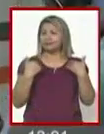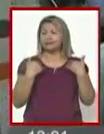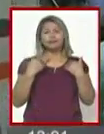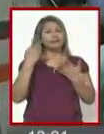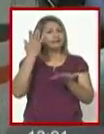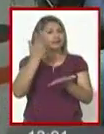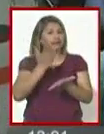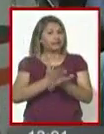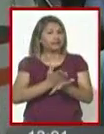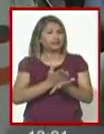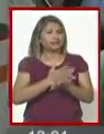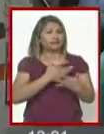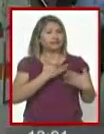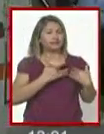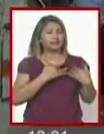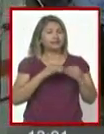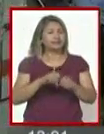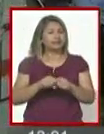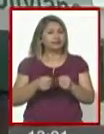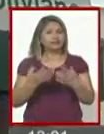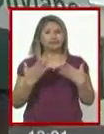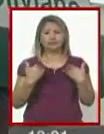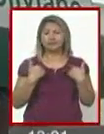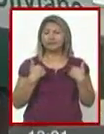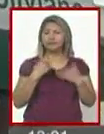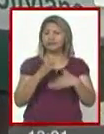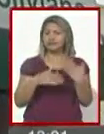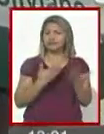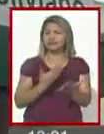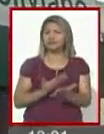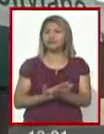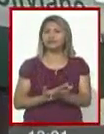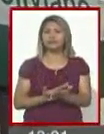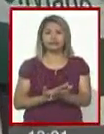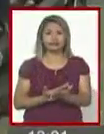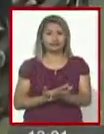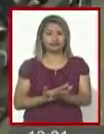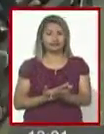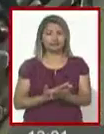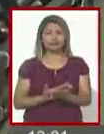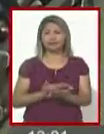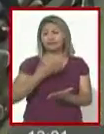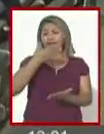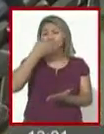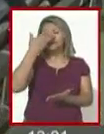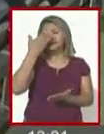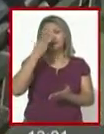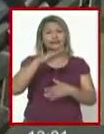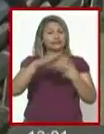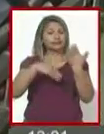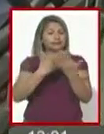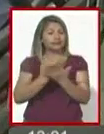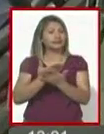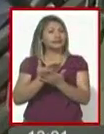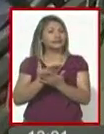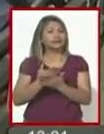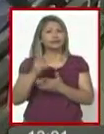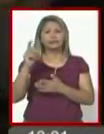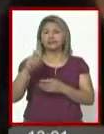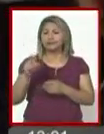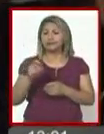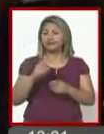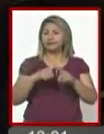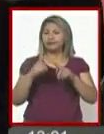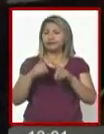para paro, tiene equipo para trauma, tiene, como ustedes pueden ver, sus tubos de oxígeno, todo lo necesario, tiene